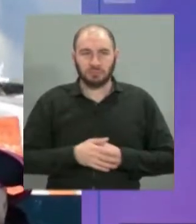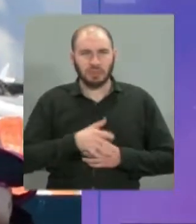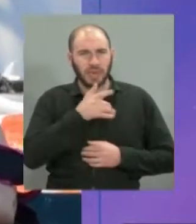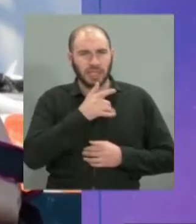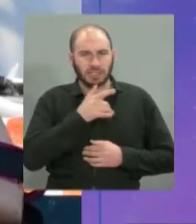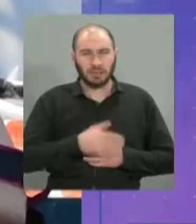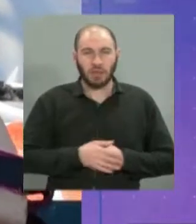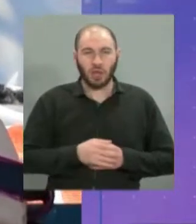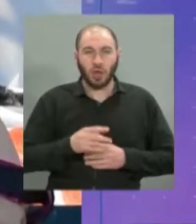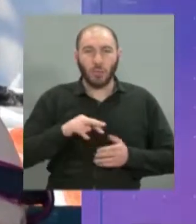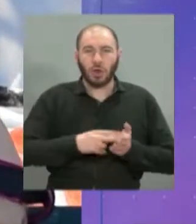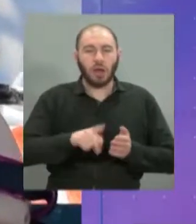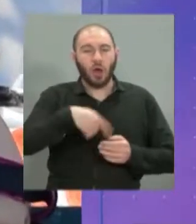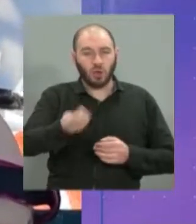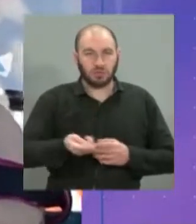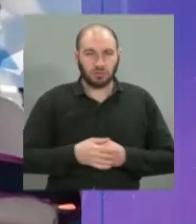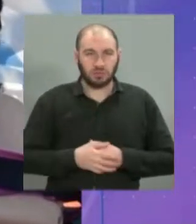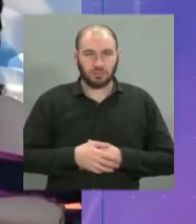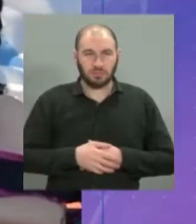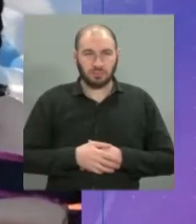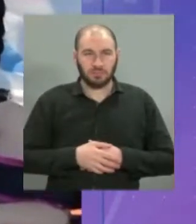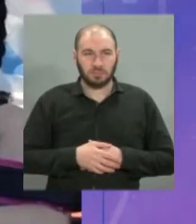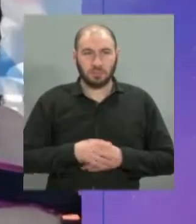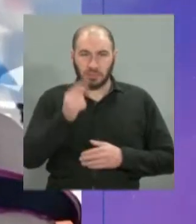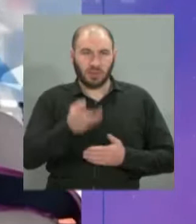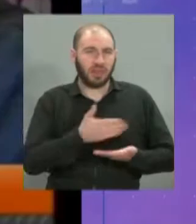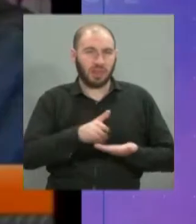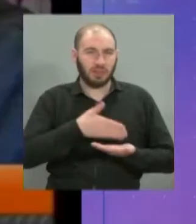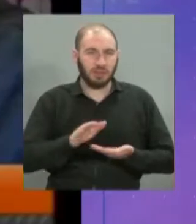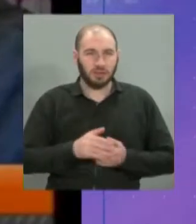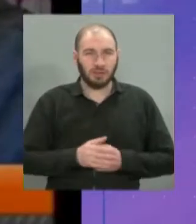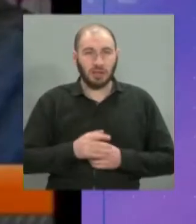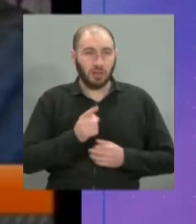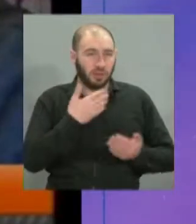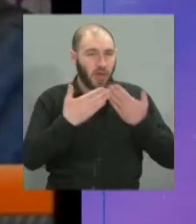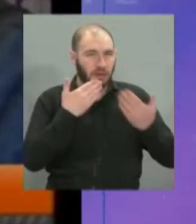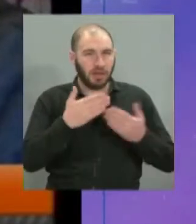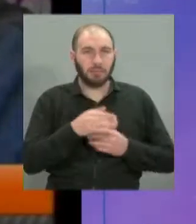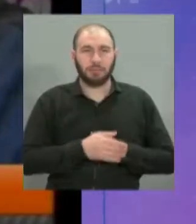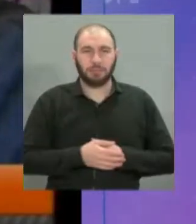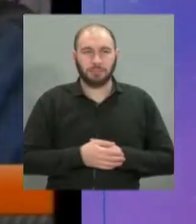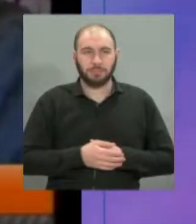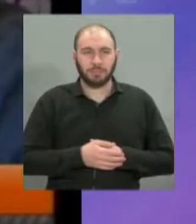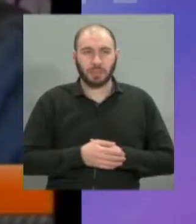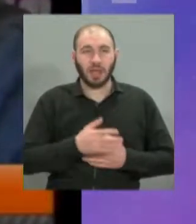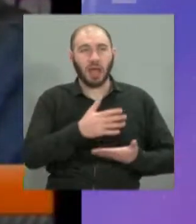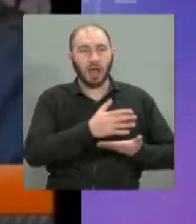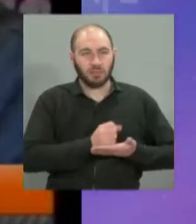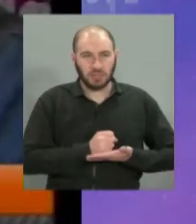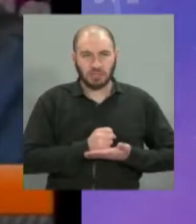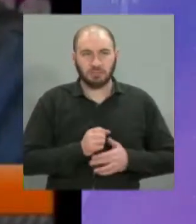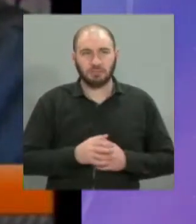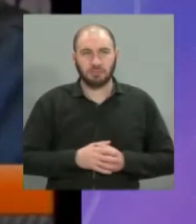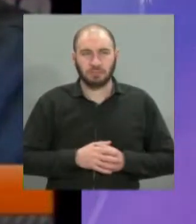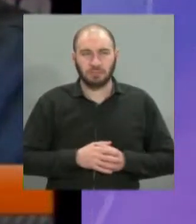pienso que el problema está en el otro, es suponer en el que discrimina. Hemos conversado y creemos que no, que adoptar